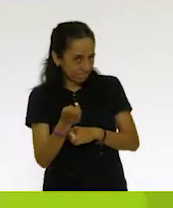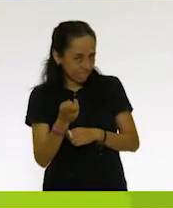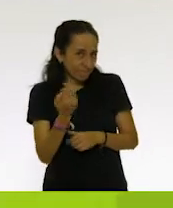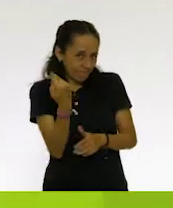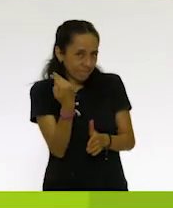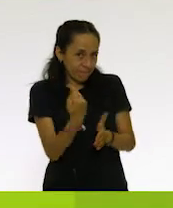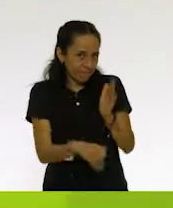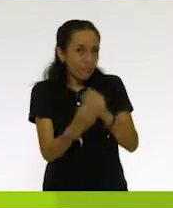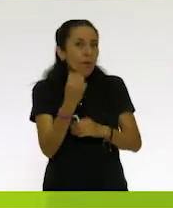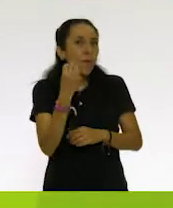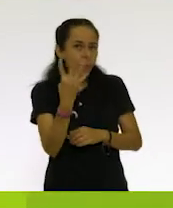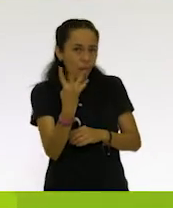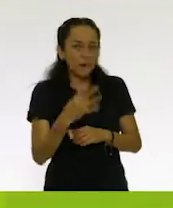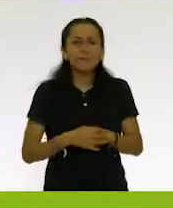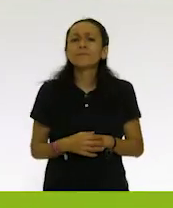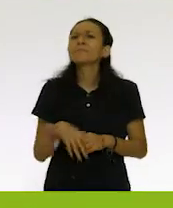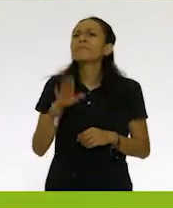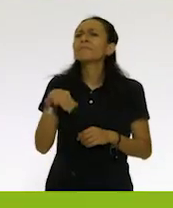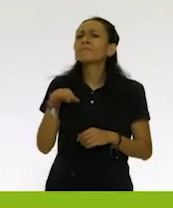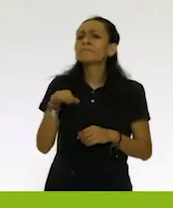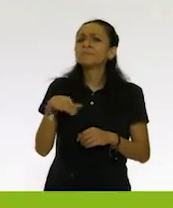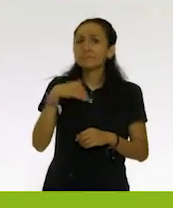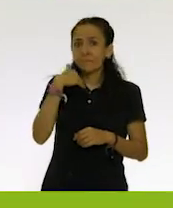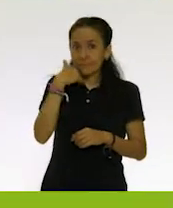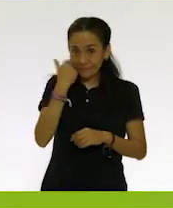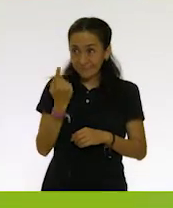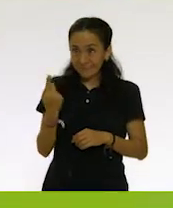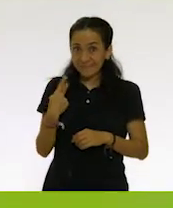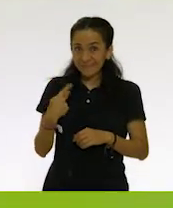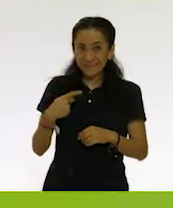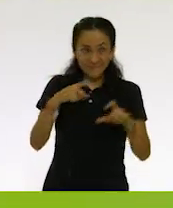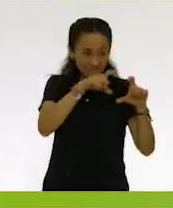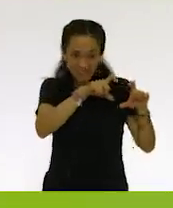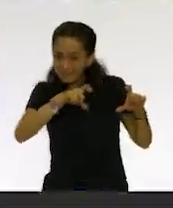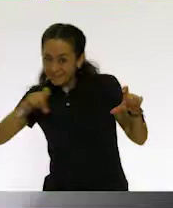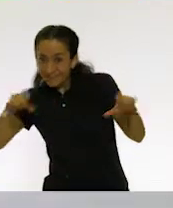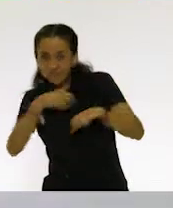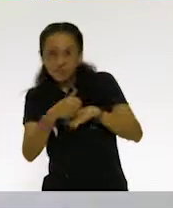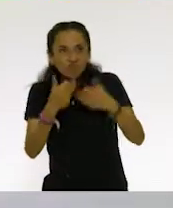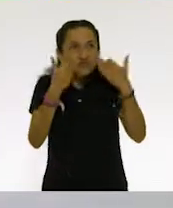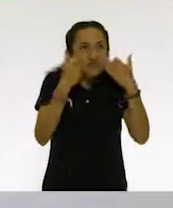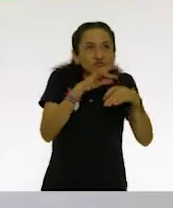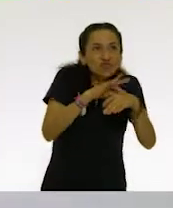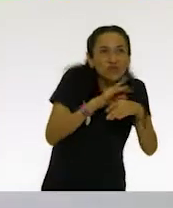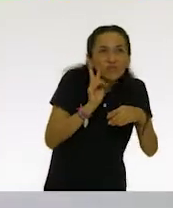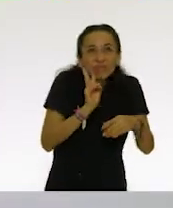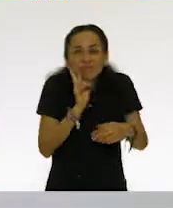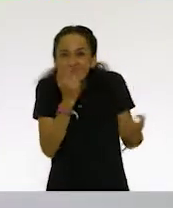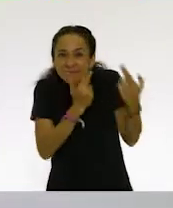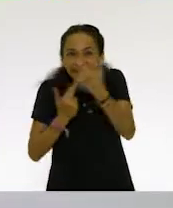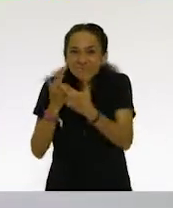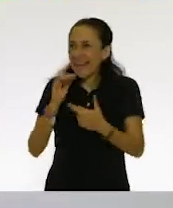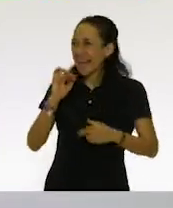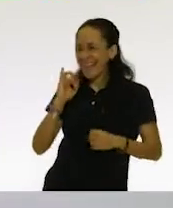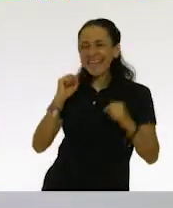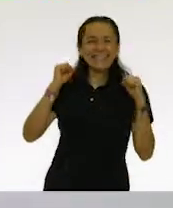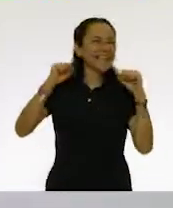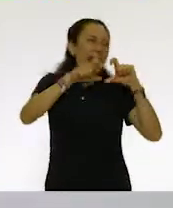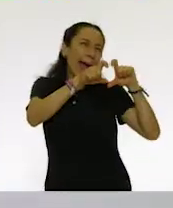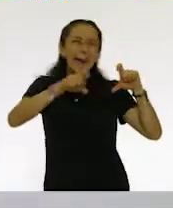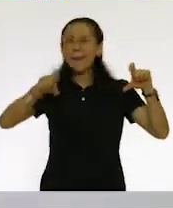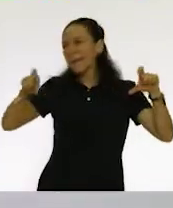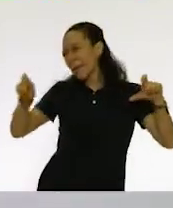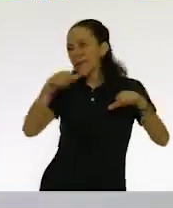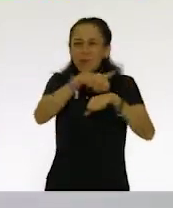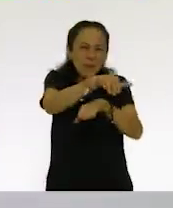Oye, ¿quieres que lo revisemos en la banda numérica? ¡Sí! Banda numérica, banda numérica, banda